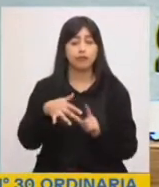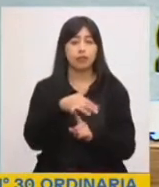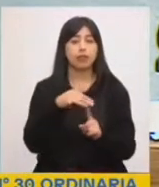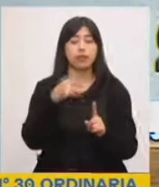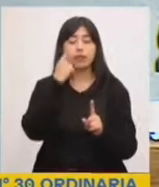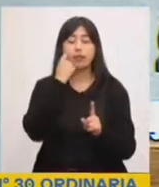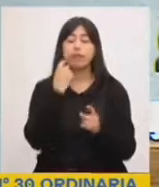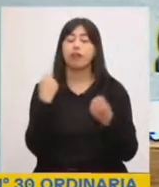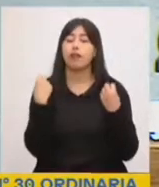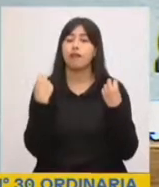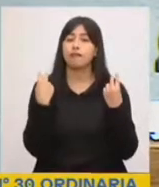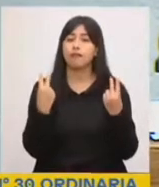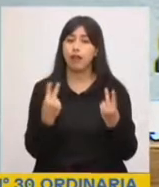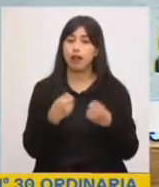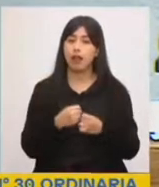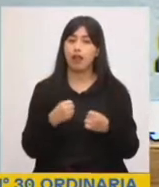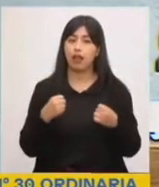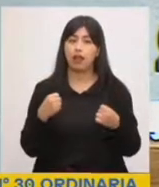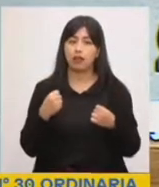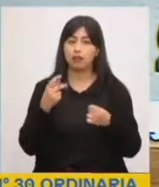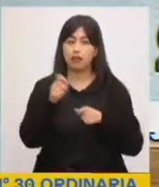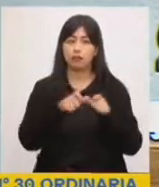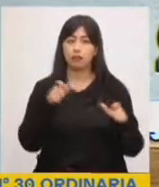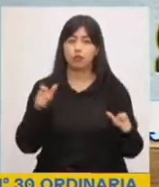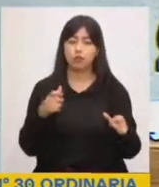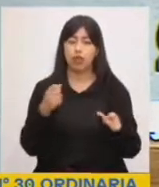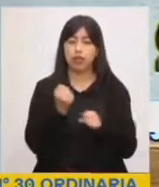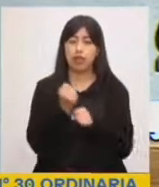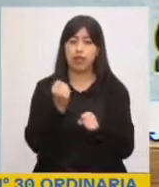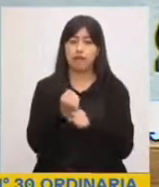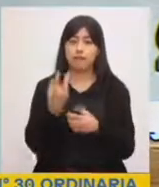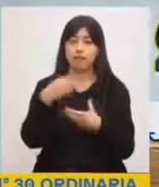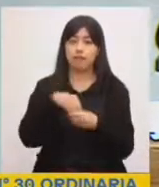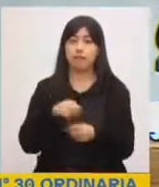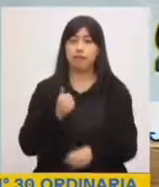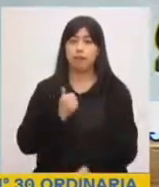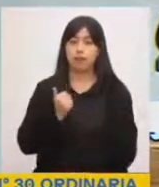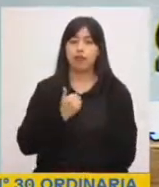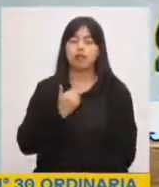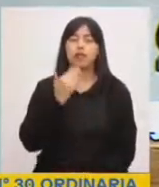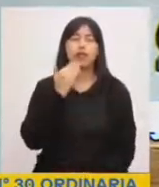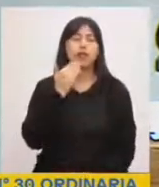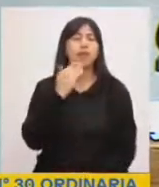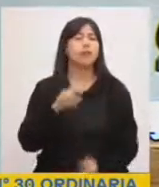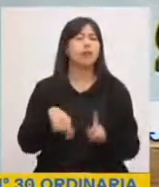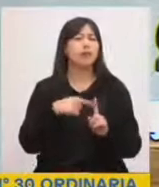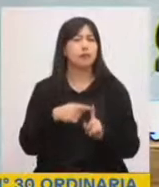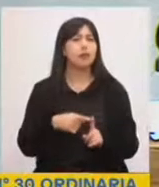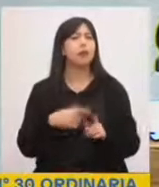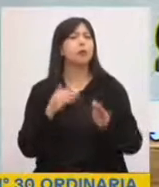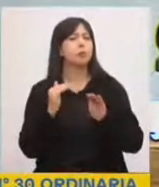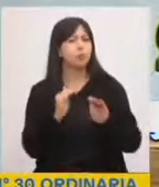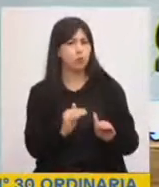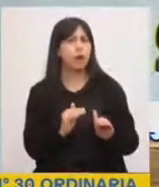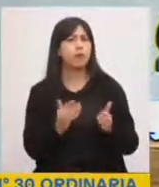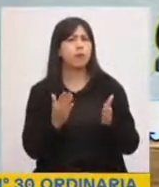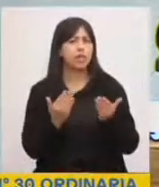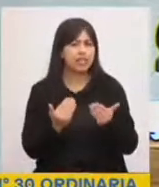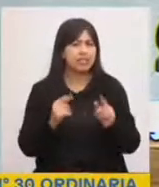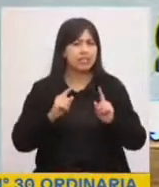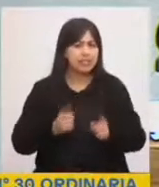resaltan la valentía y el profesionalismo de nuestros oficiales, sino que también subrayan la necesidad de seguir apoyando y fortaleciendo la